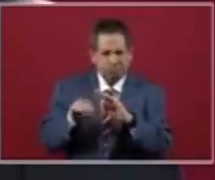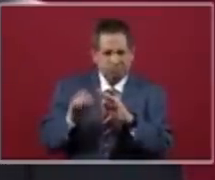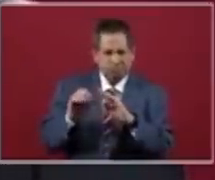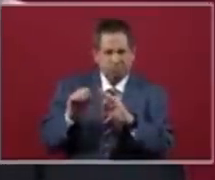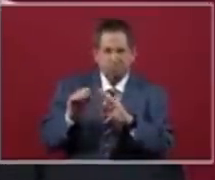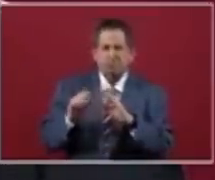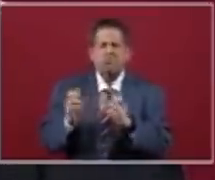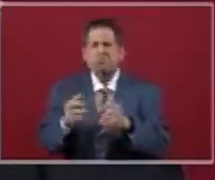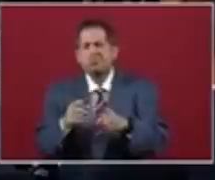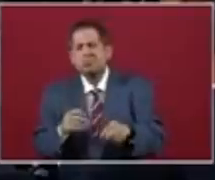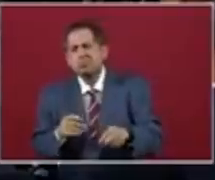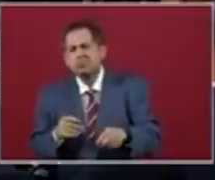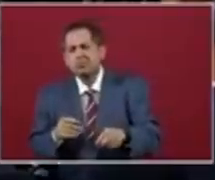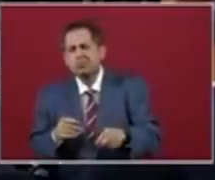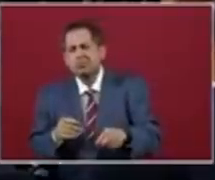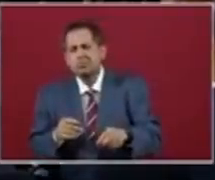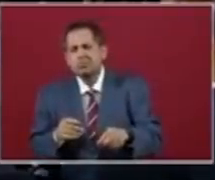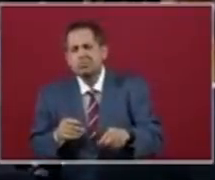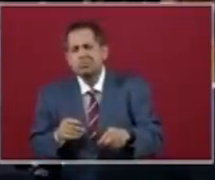¿Cuánto?